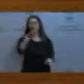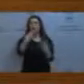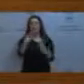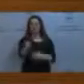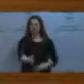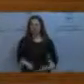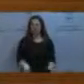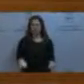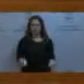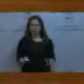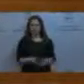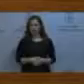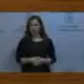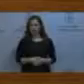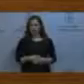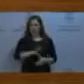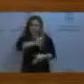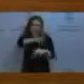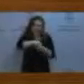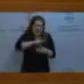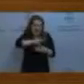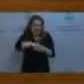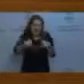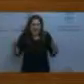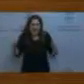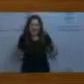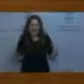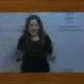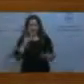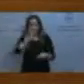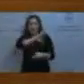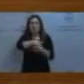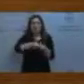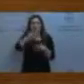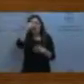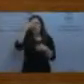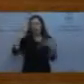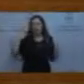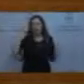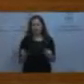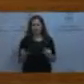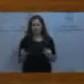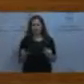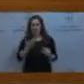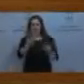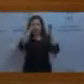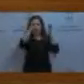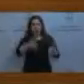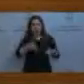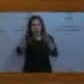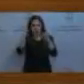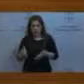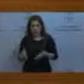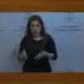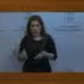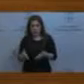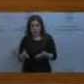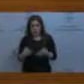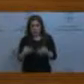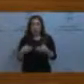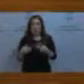¿Cómo que enmiendas y no enmiendas? Pero si la enmienda principal, si ustedes Podemos o Unidos Podemos